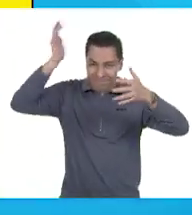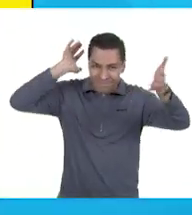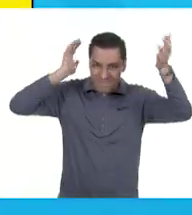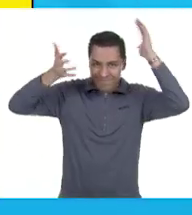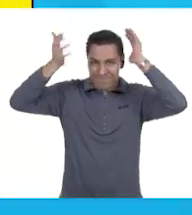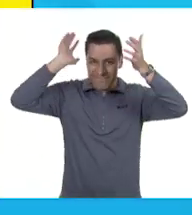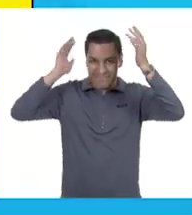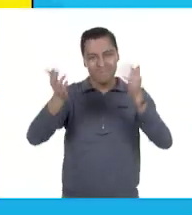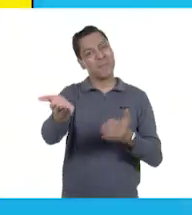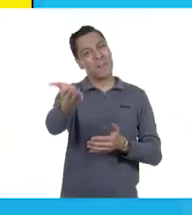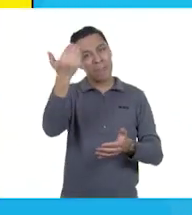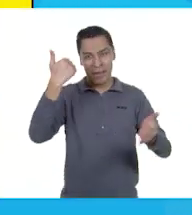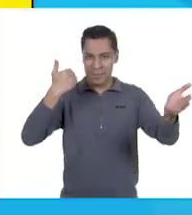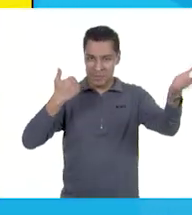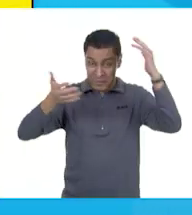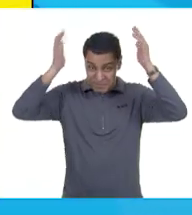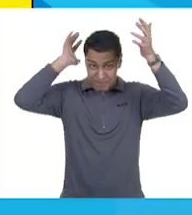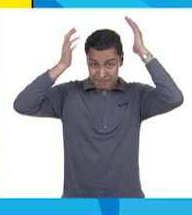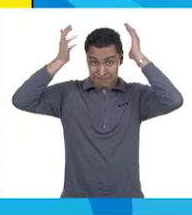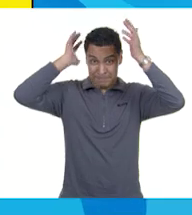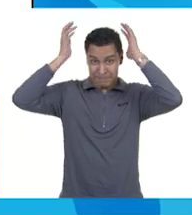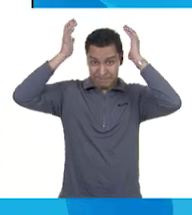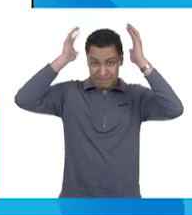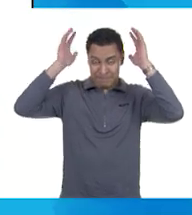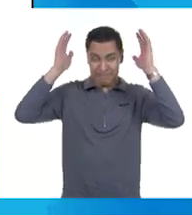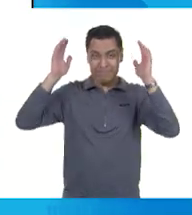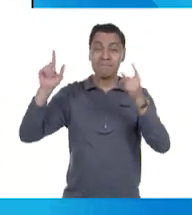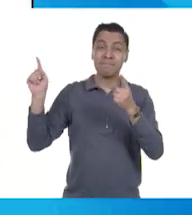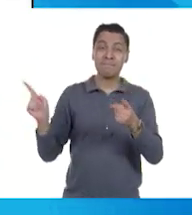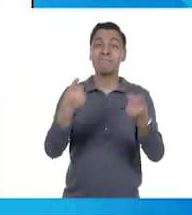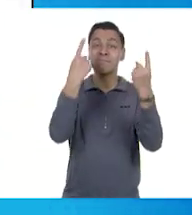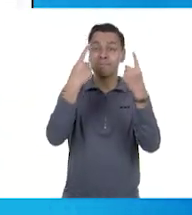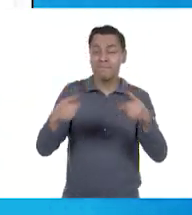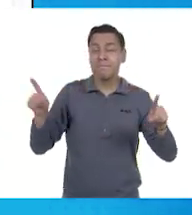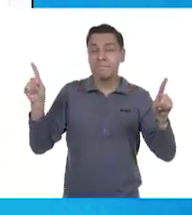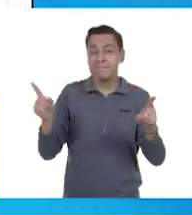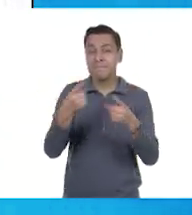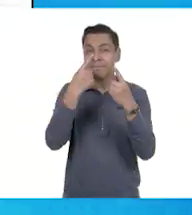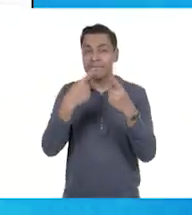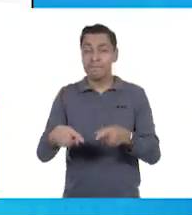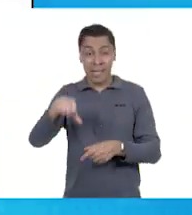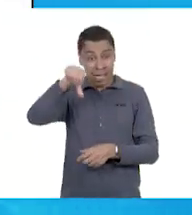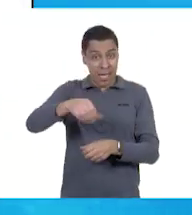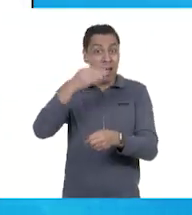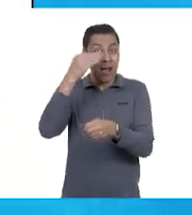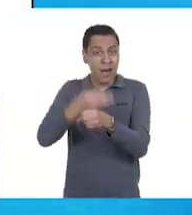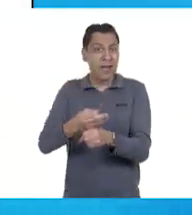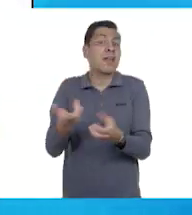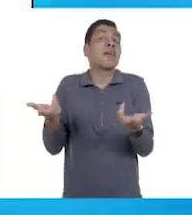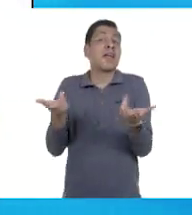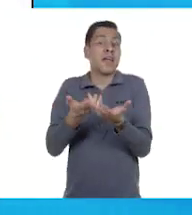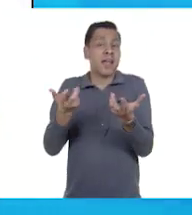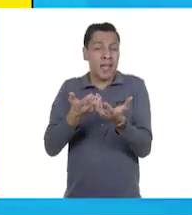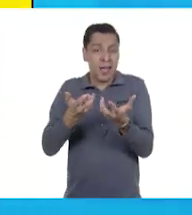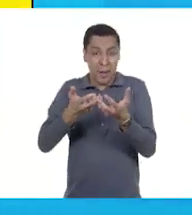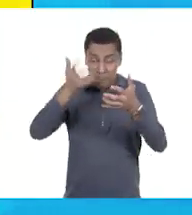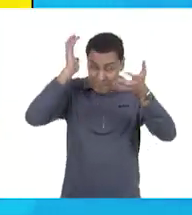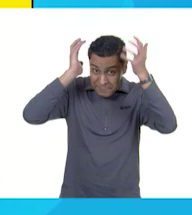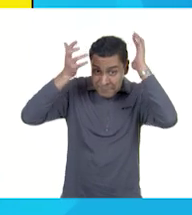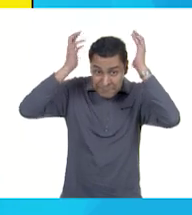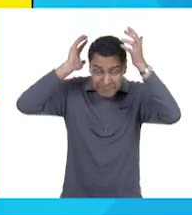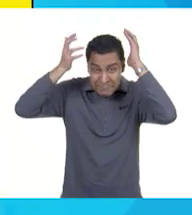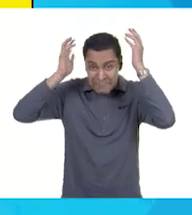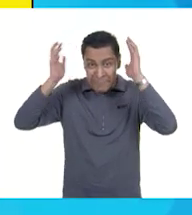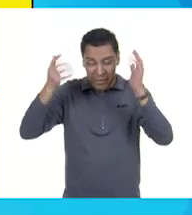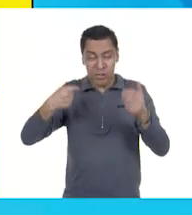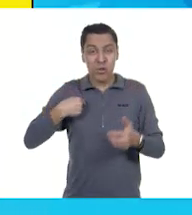bañar, nos vamos a bañar. Llegó el momento del día en que a